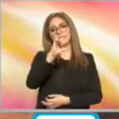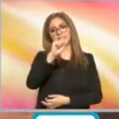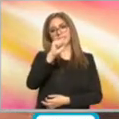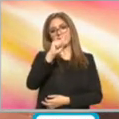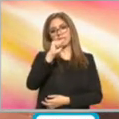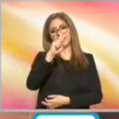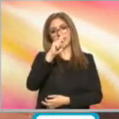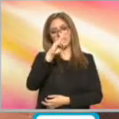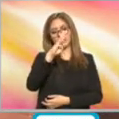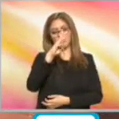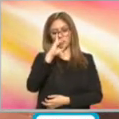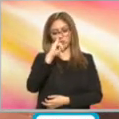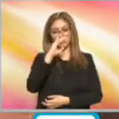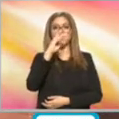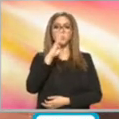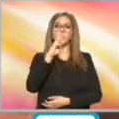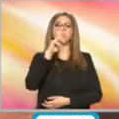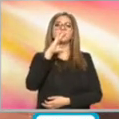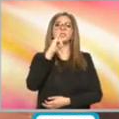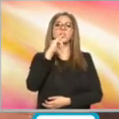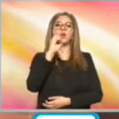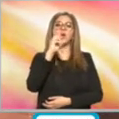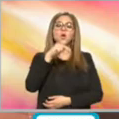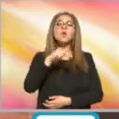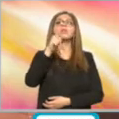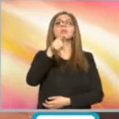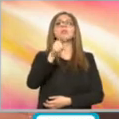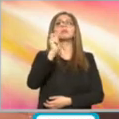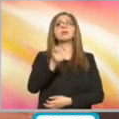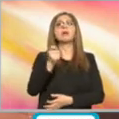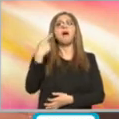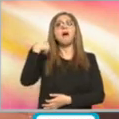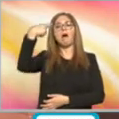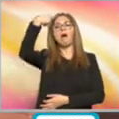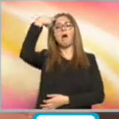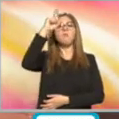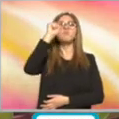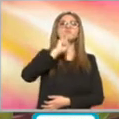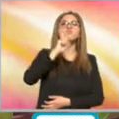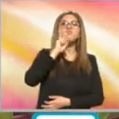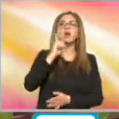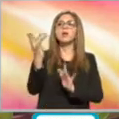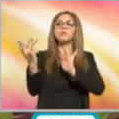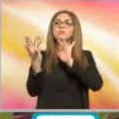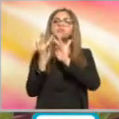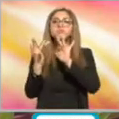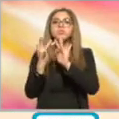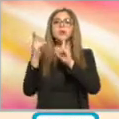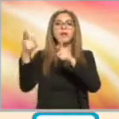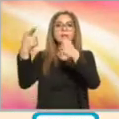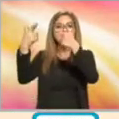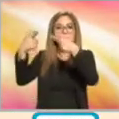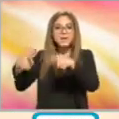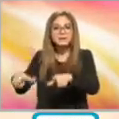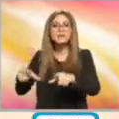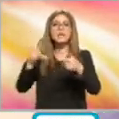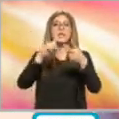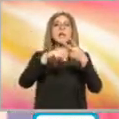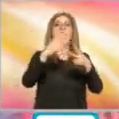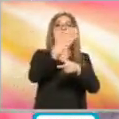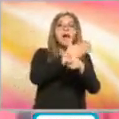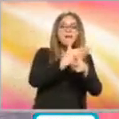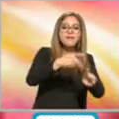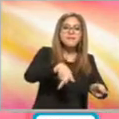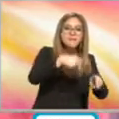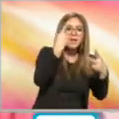Y entonces Martita lo que ha hecho es hacer contacto con diferentes pastelerías, cafeterías, Restaurantes. servicios